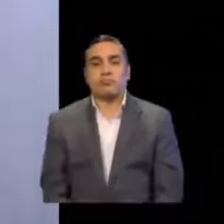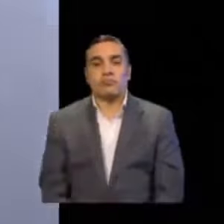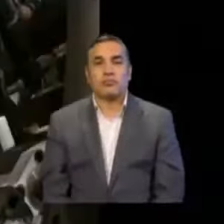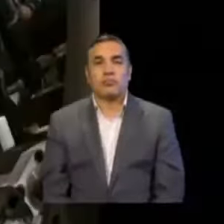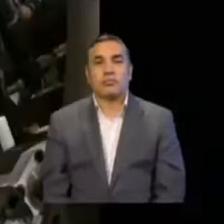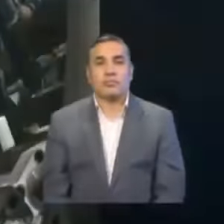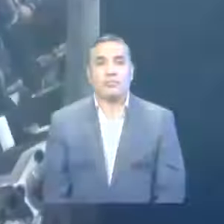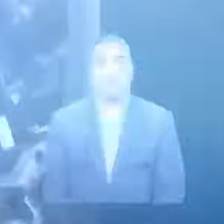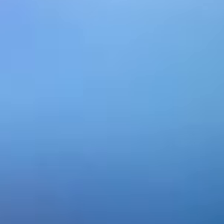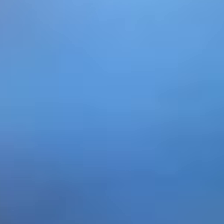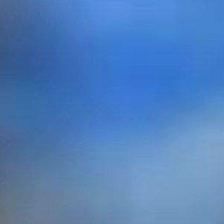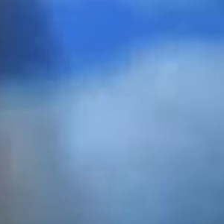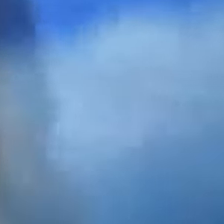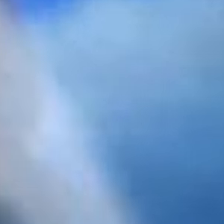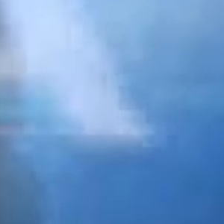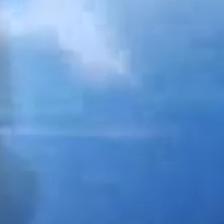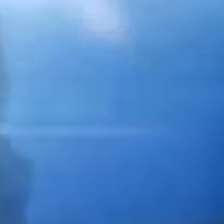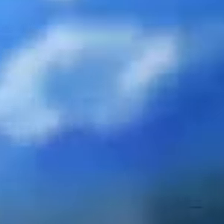Televisión.